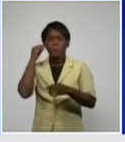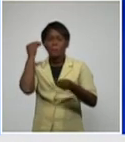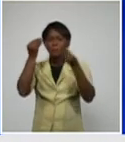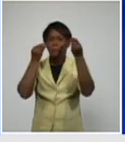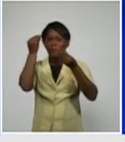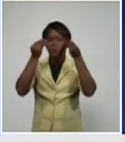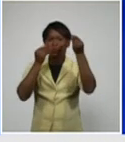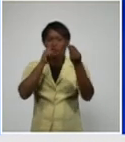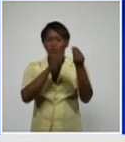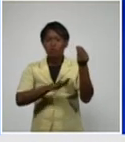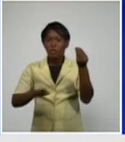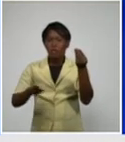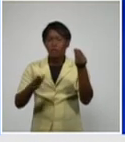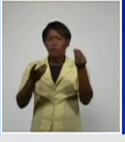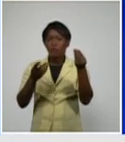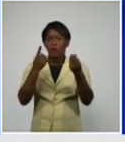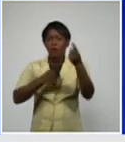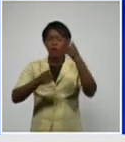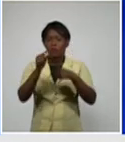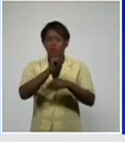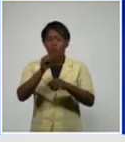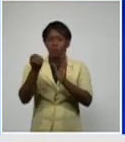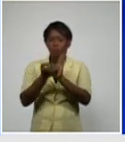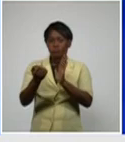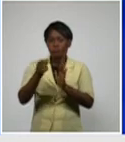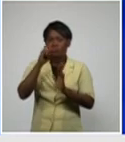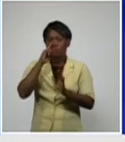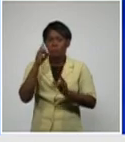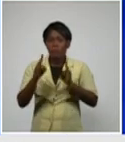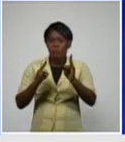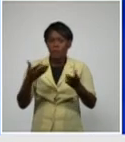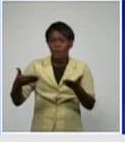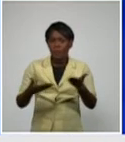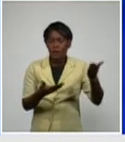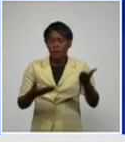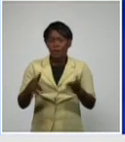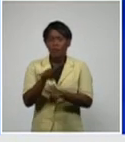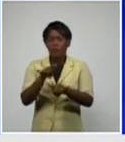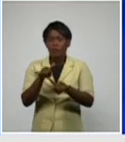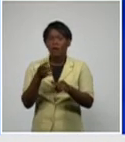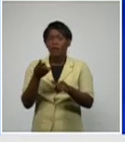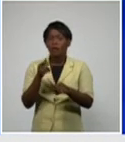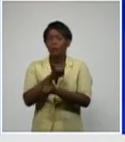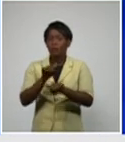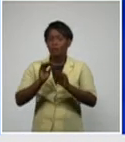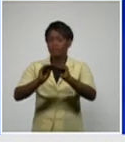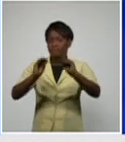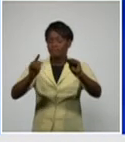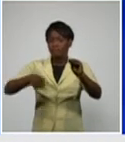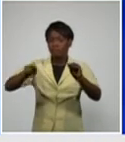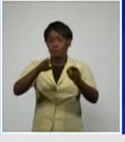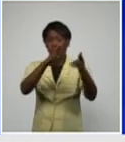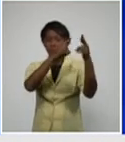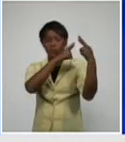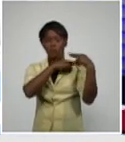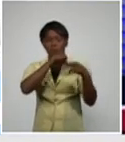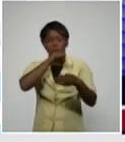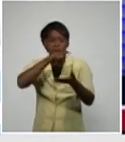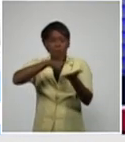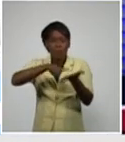de pacientes confirmados, y de ahí ese llamado a la responsabilidad de toda la familia, a los tutores legales de estos menores, a sus